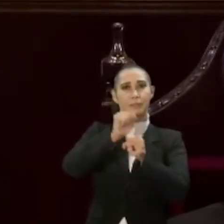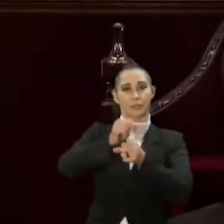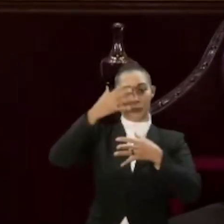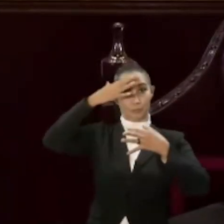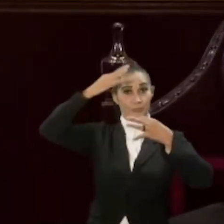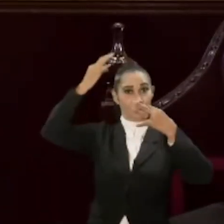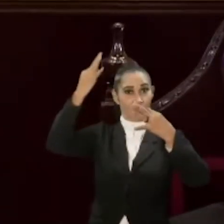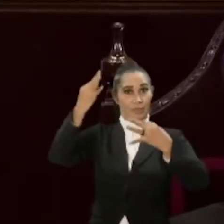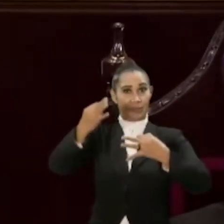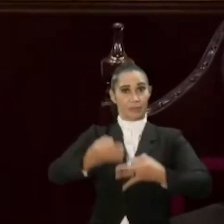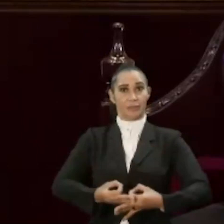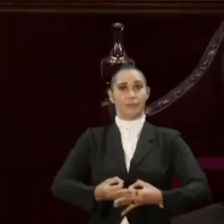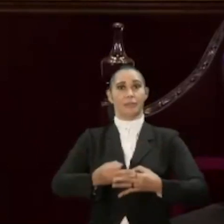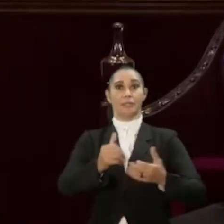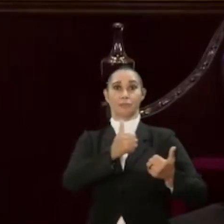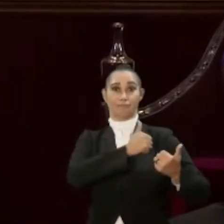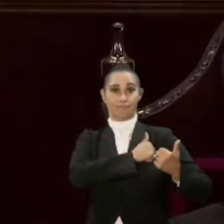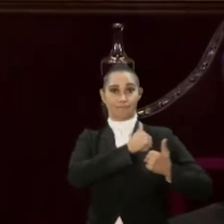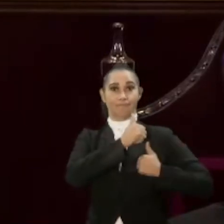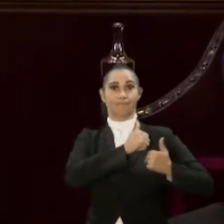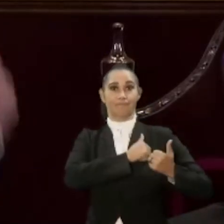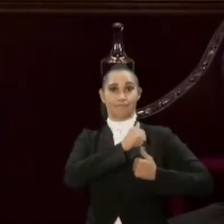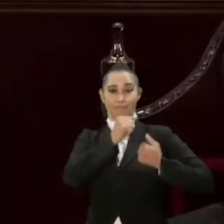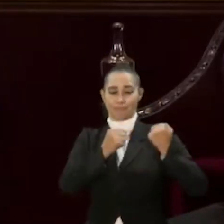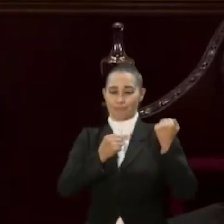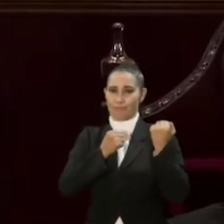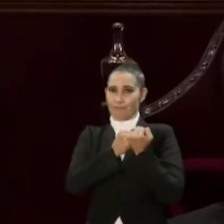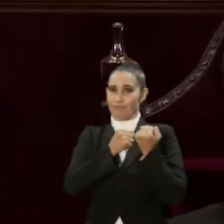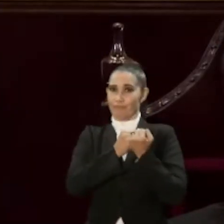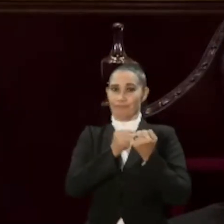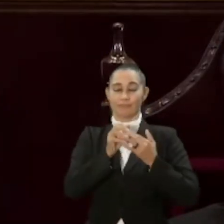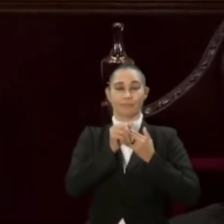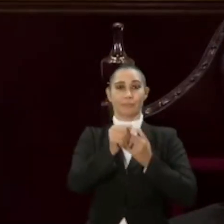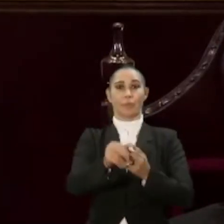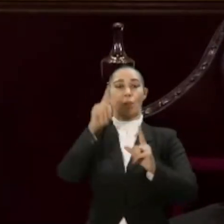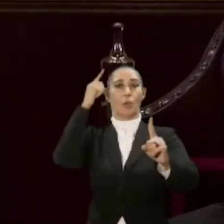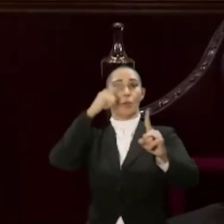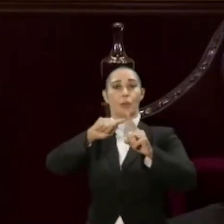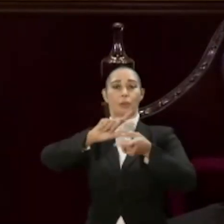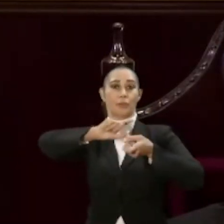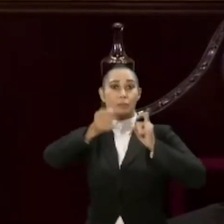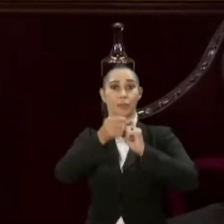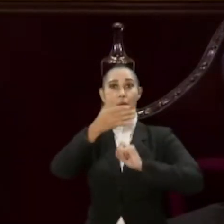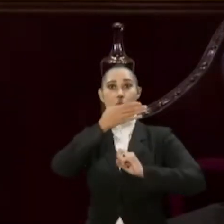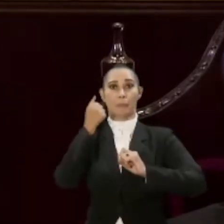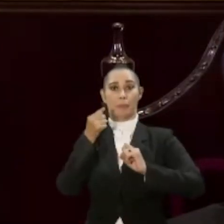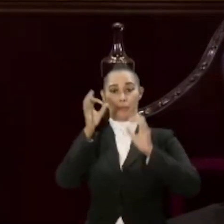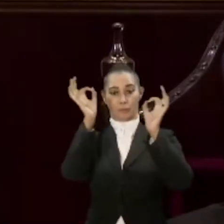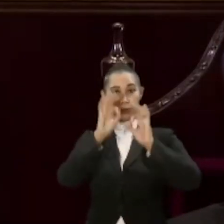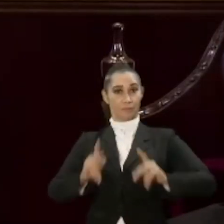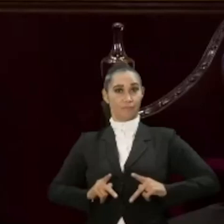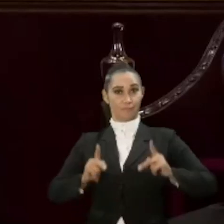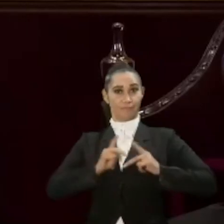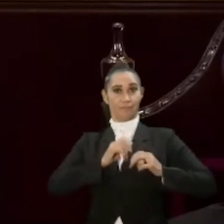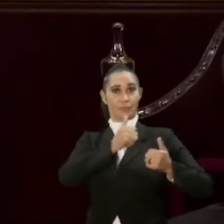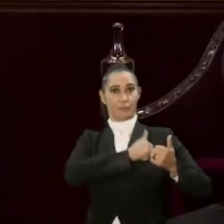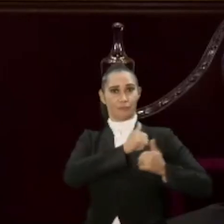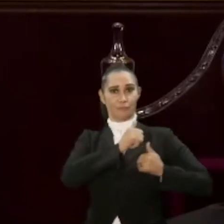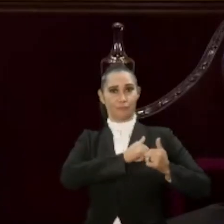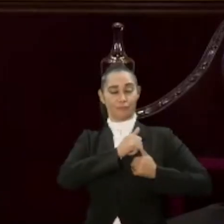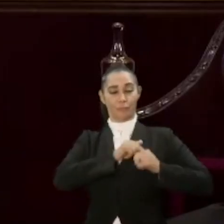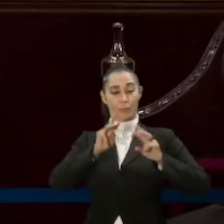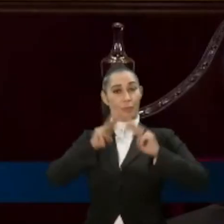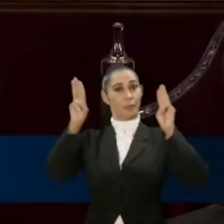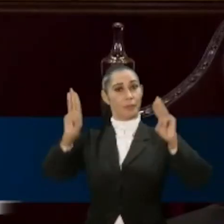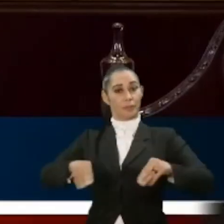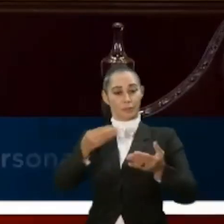decidido de nuestras Fuerzas Armadas. Con el propósito de mejorar el bienestar de nuestros militares, el Ministerio de Defensa realizó